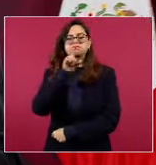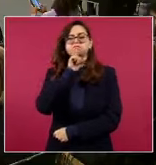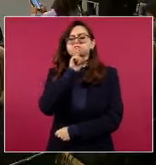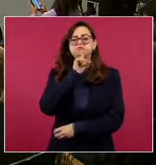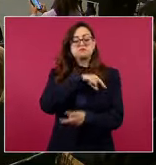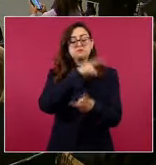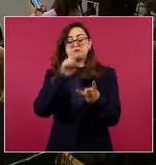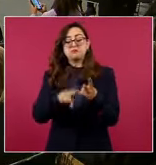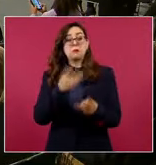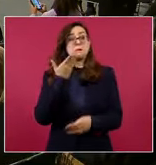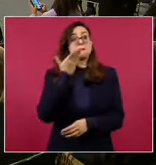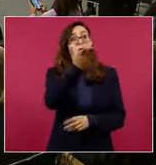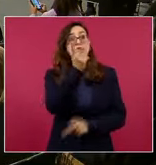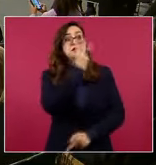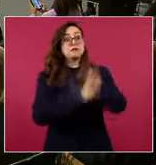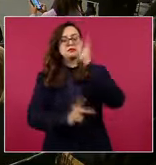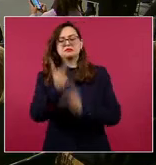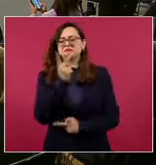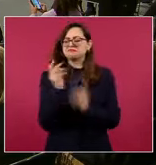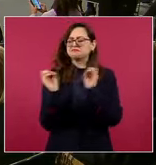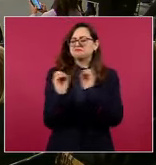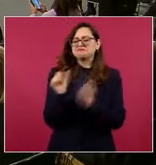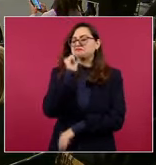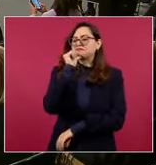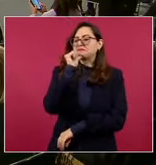Eso sí, los tiene un poquito enojados, pero